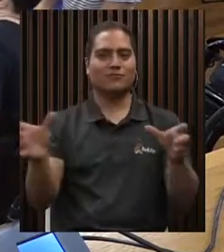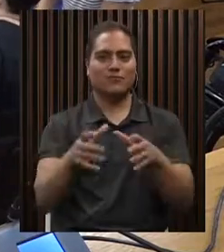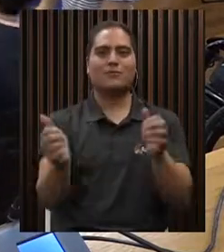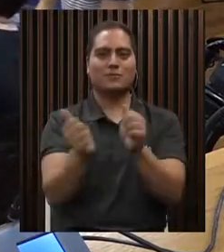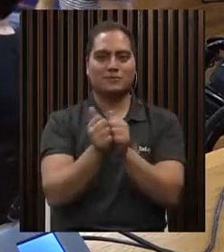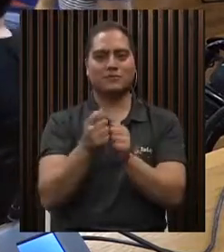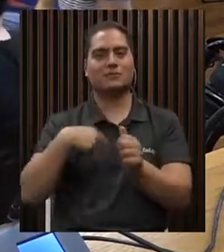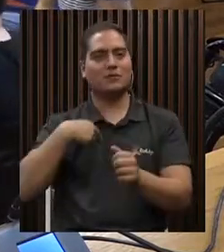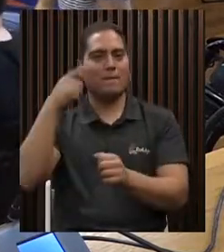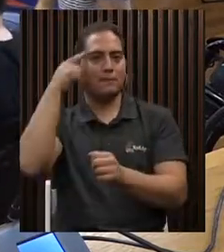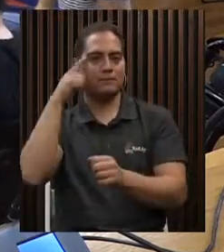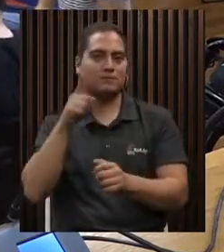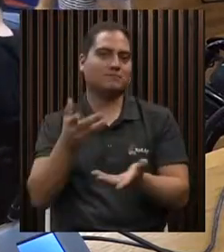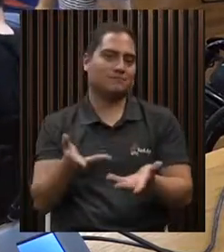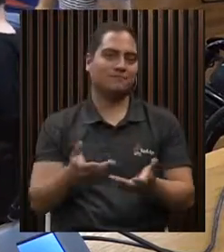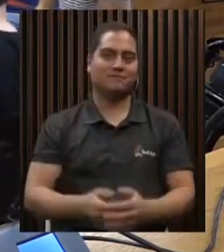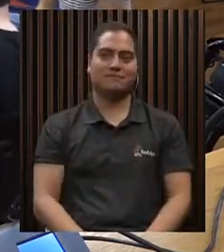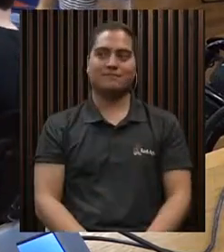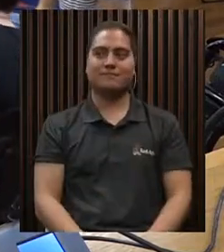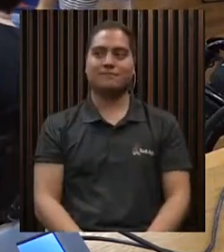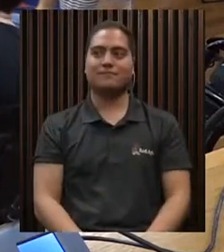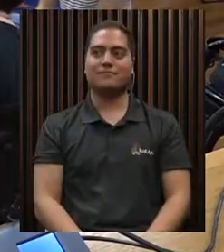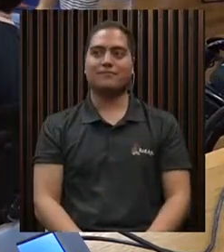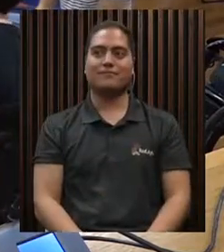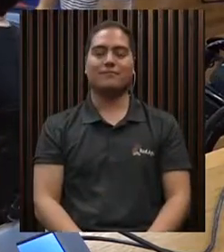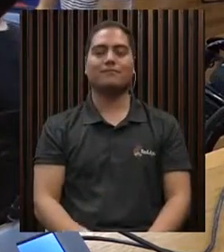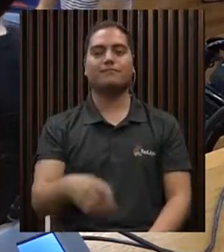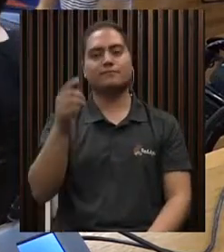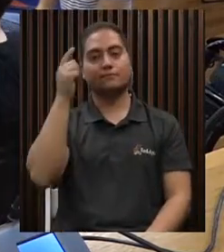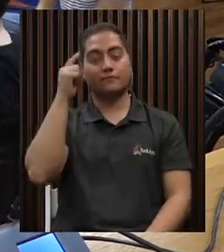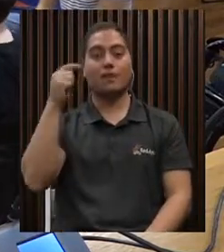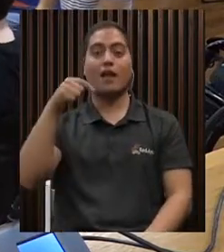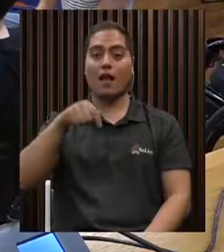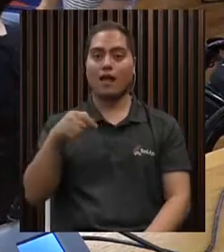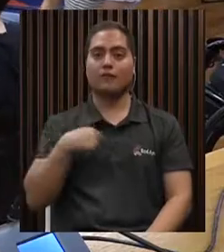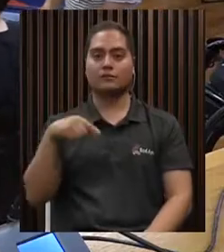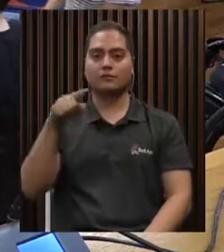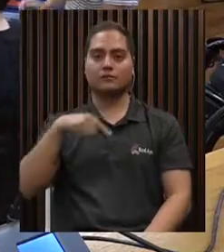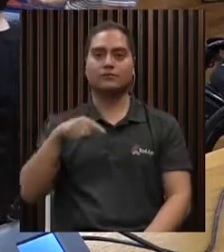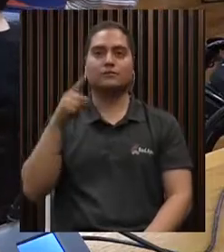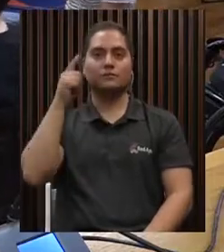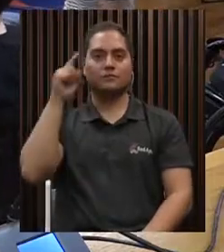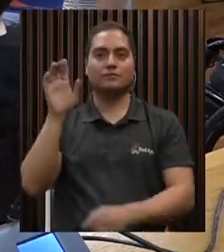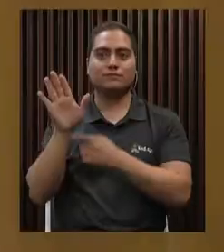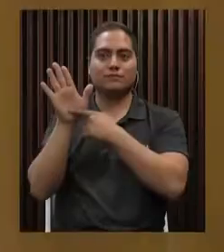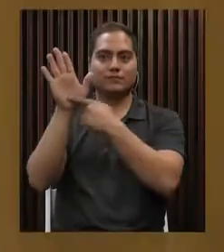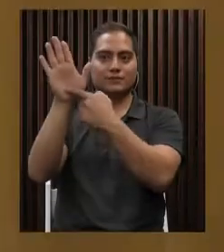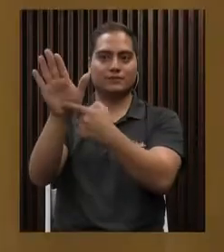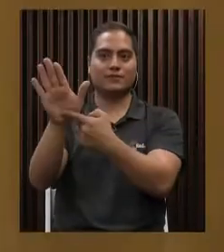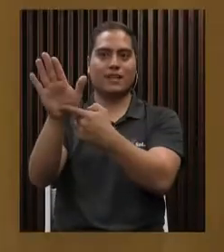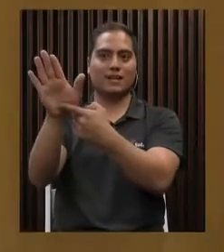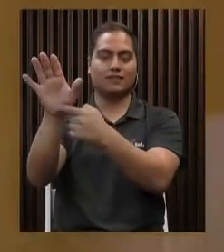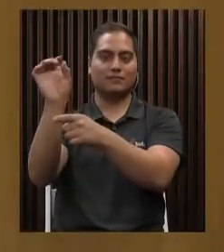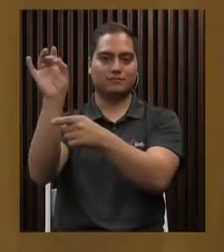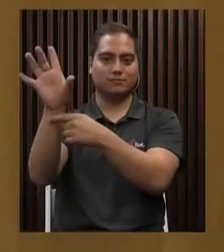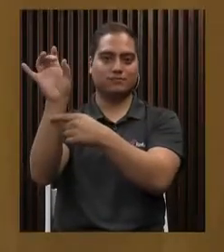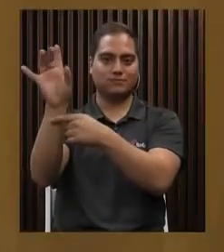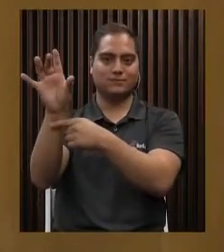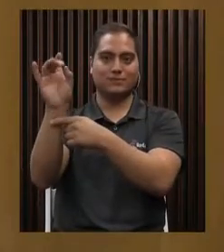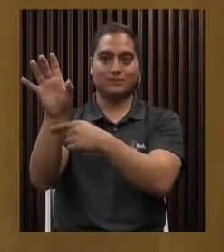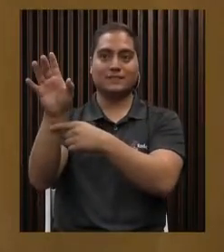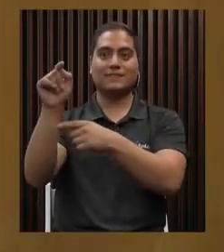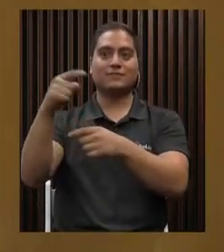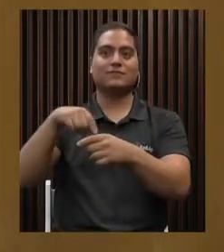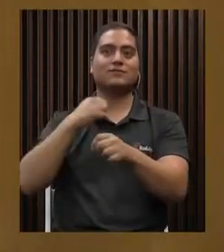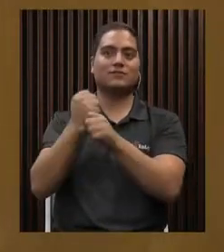que podría no salir correcto. Les voy a mostrar ahora una diapositiva con respecto al trabajo que ya hemos hecho. Sé que comenzamos